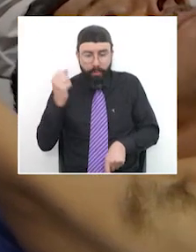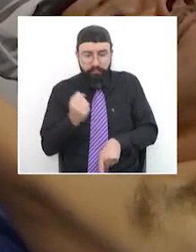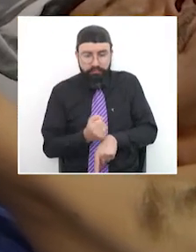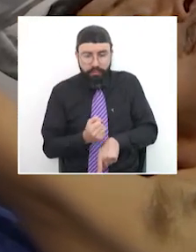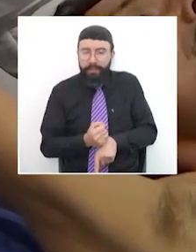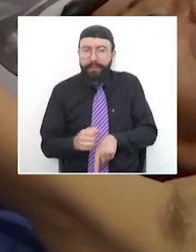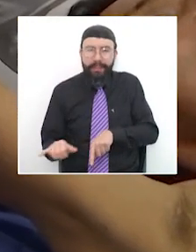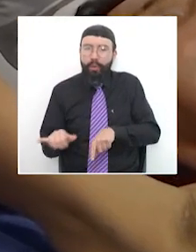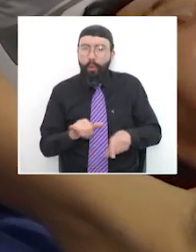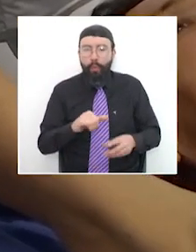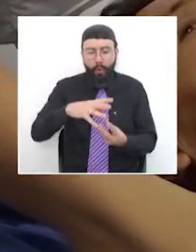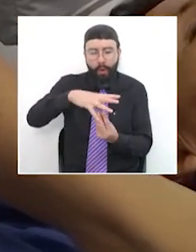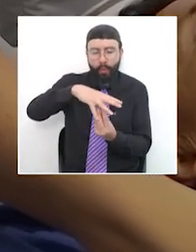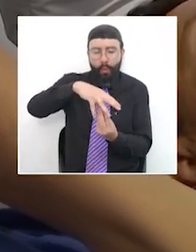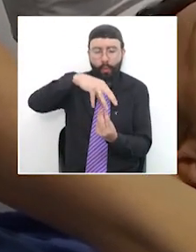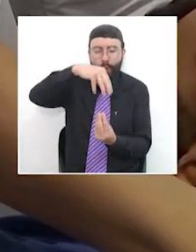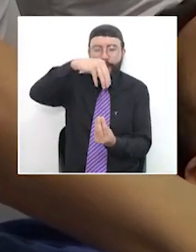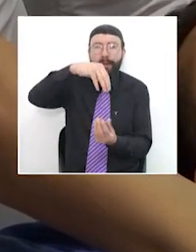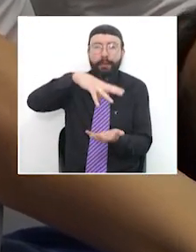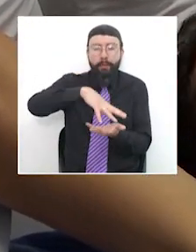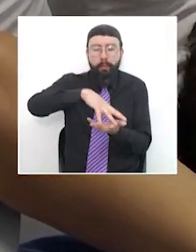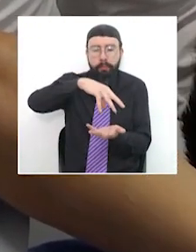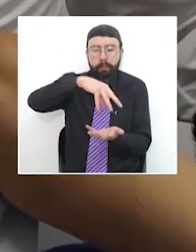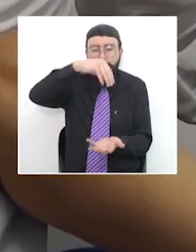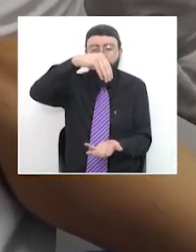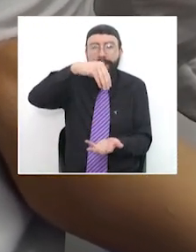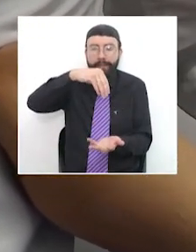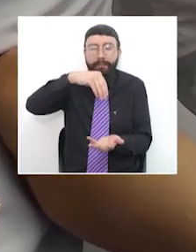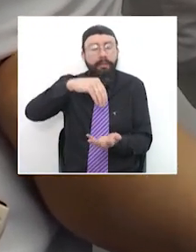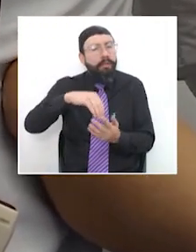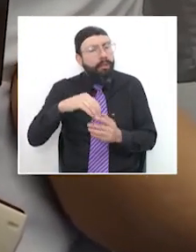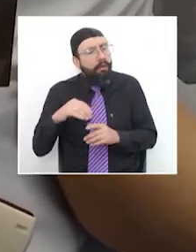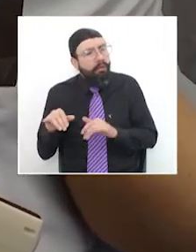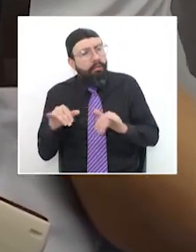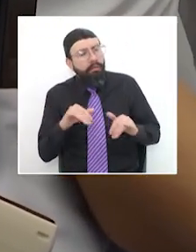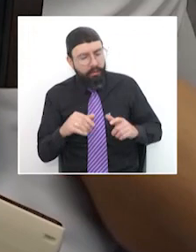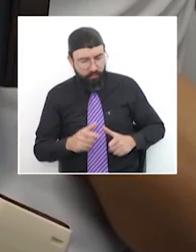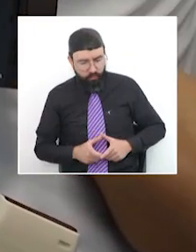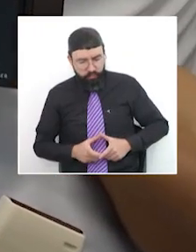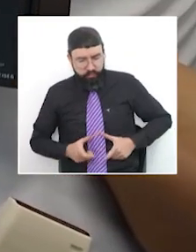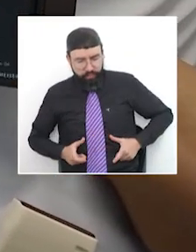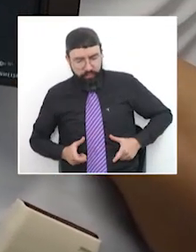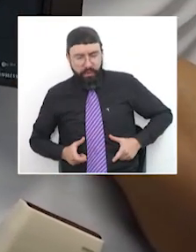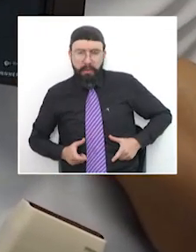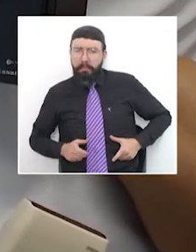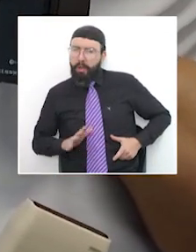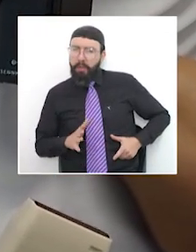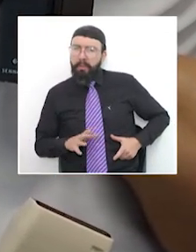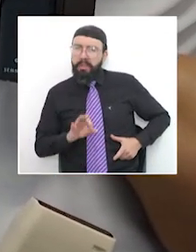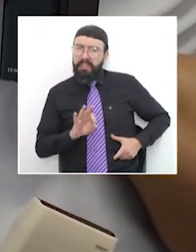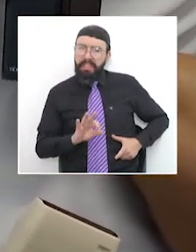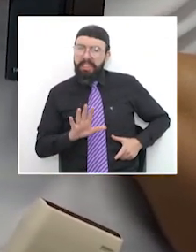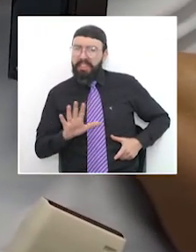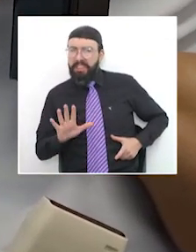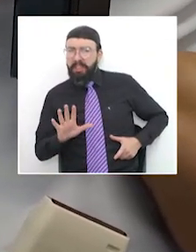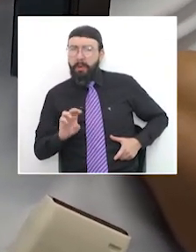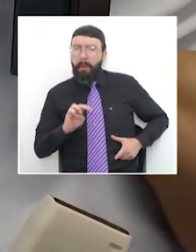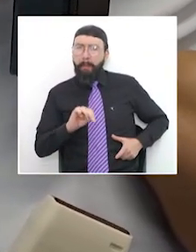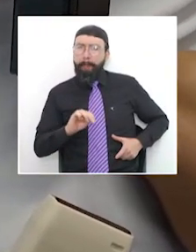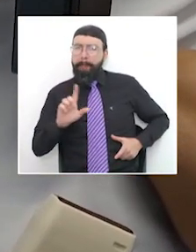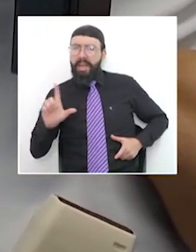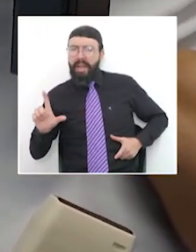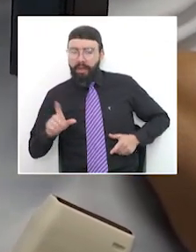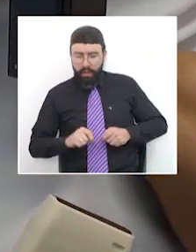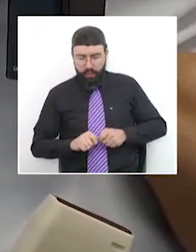como de una pera, ¿sí? Y en general el volumen nosotros consideramos que es normal hasta 35